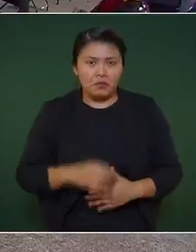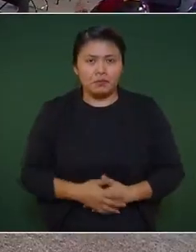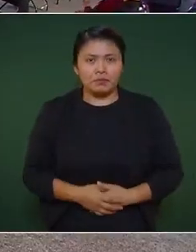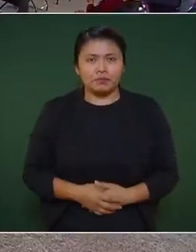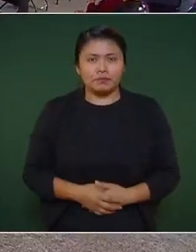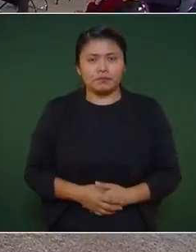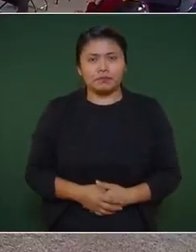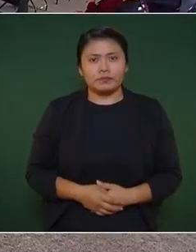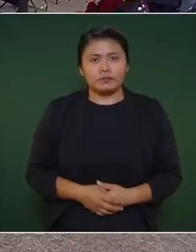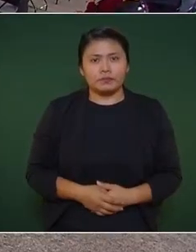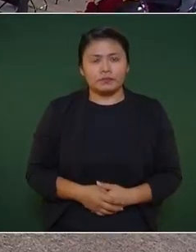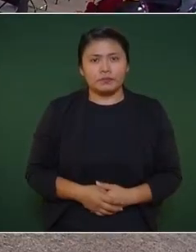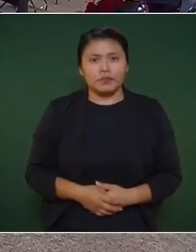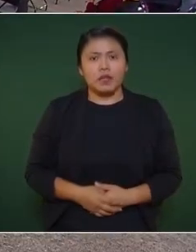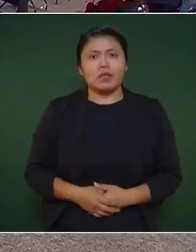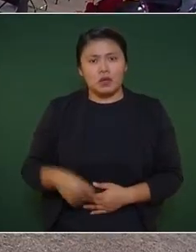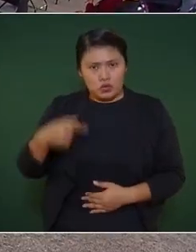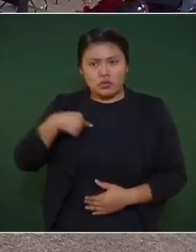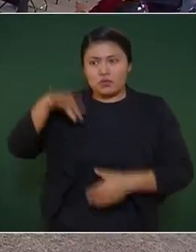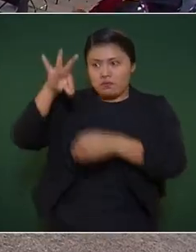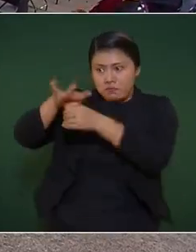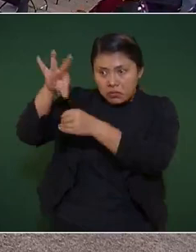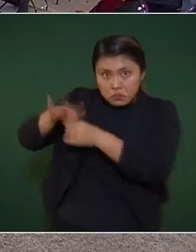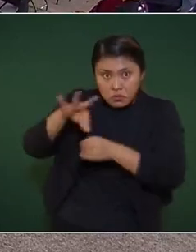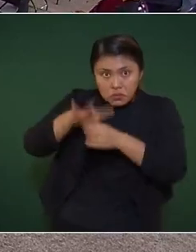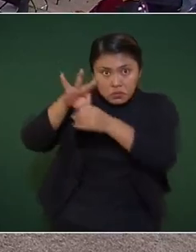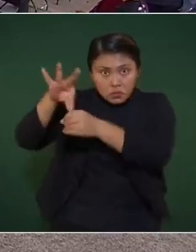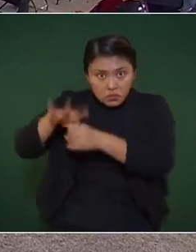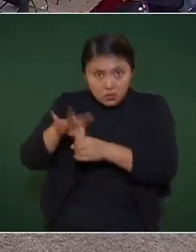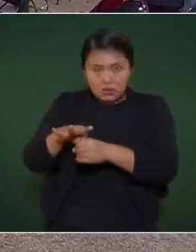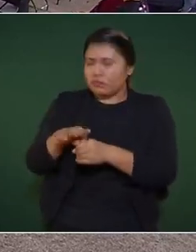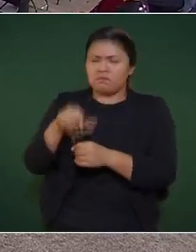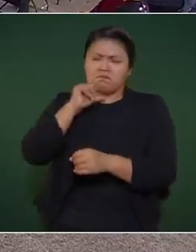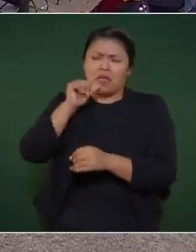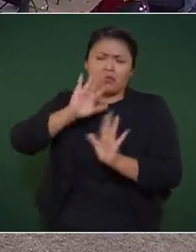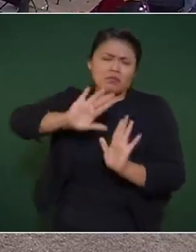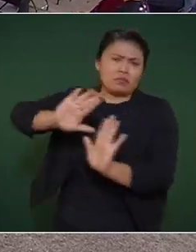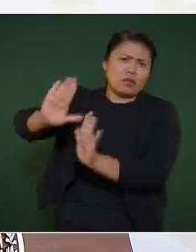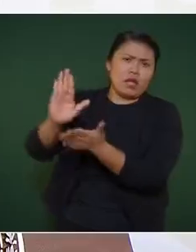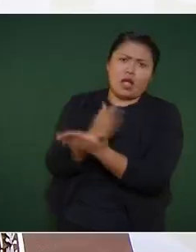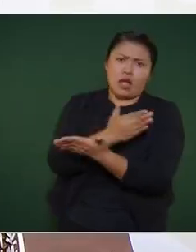con la cuestión electoral. Pero les voy a mostrar,